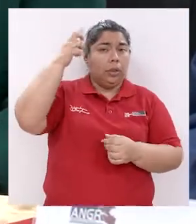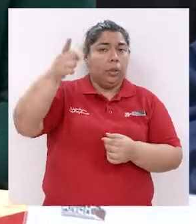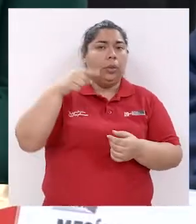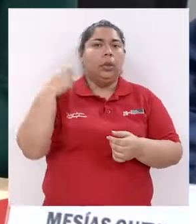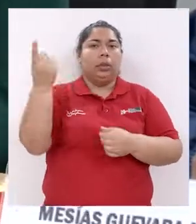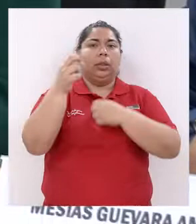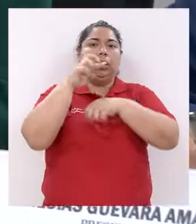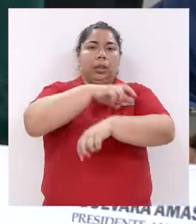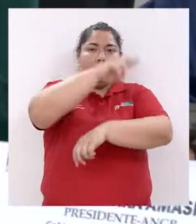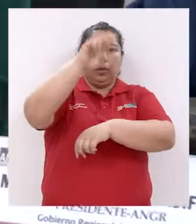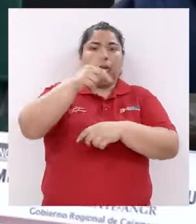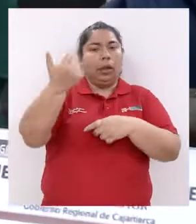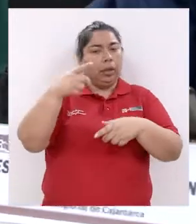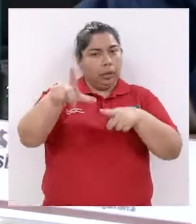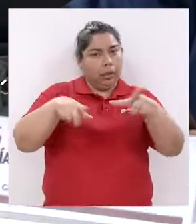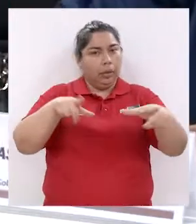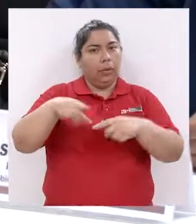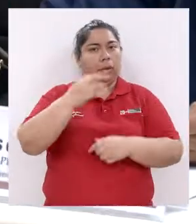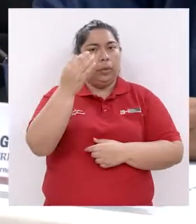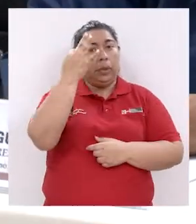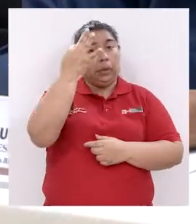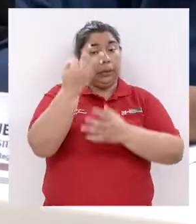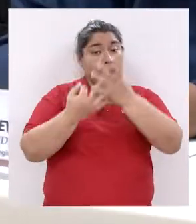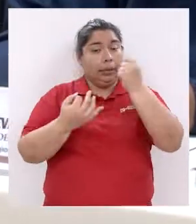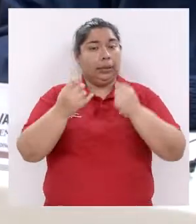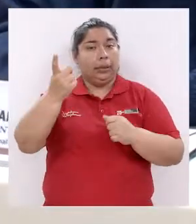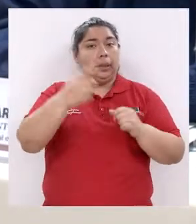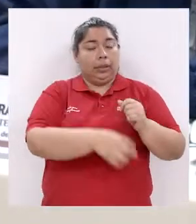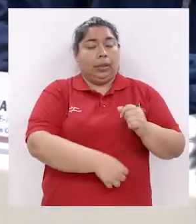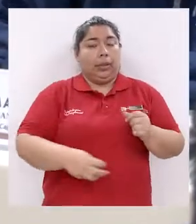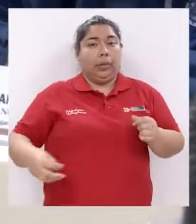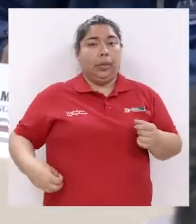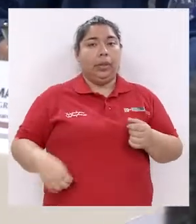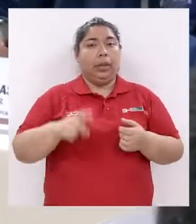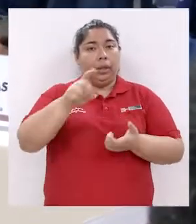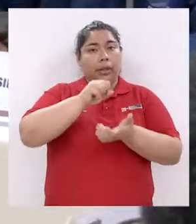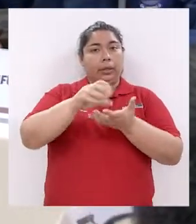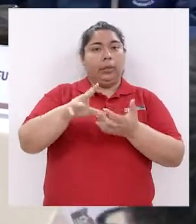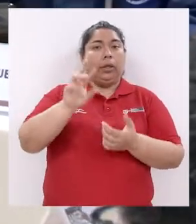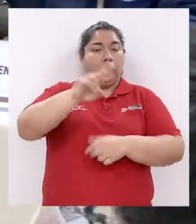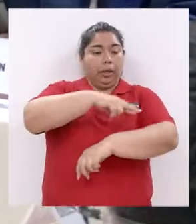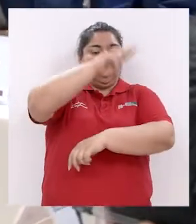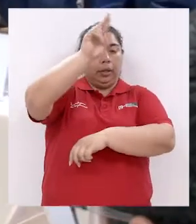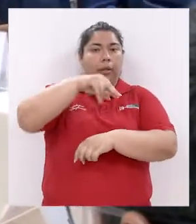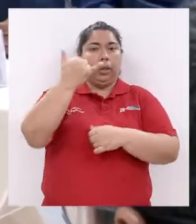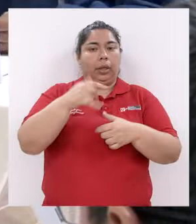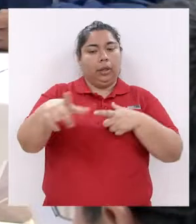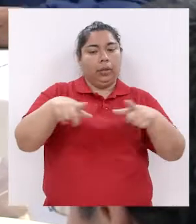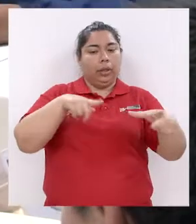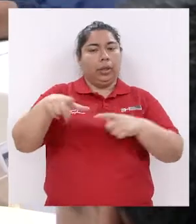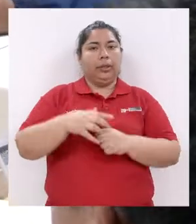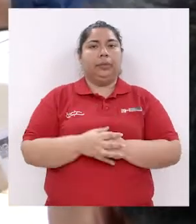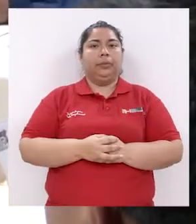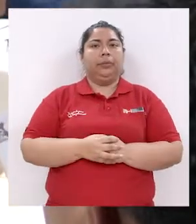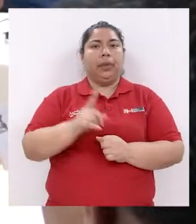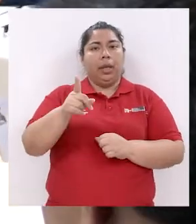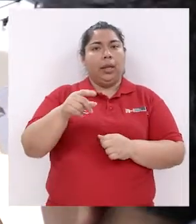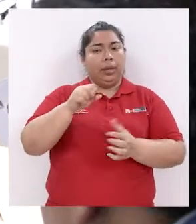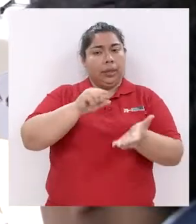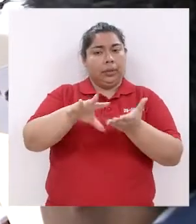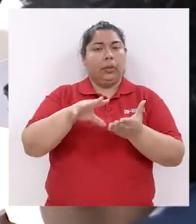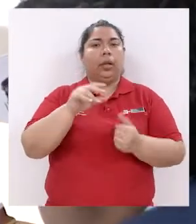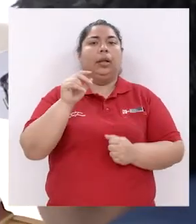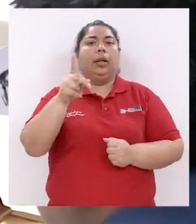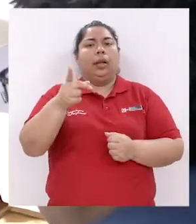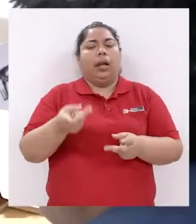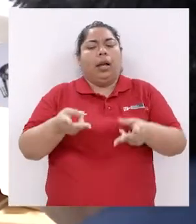nivel nacional, regional y local por las tres instancias de gobierno, el nacional, el regional y los locales. El nacional